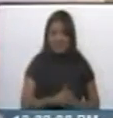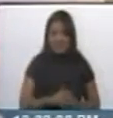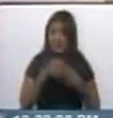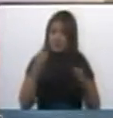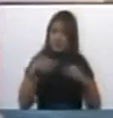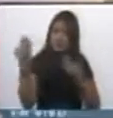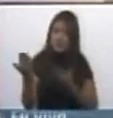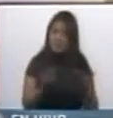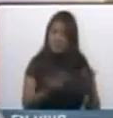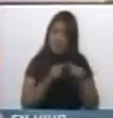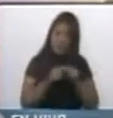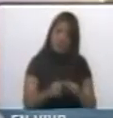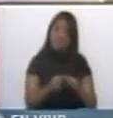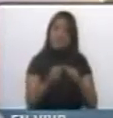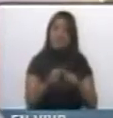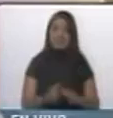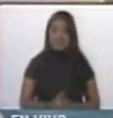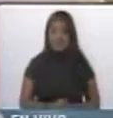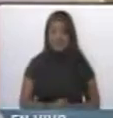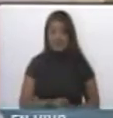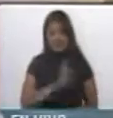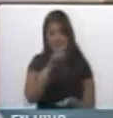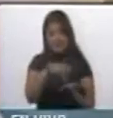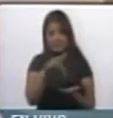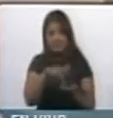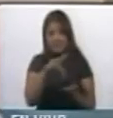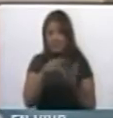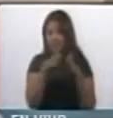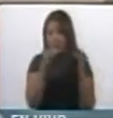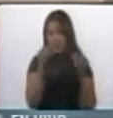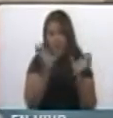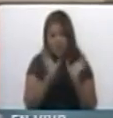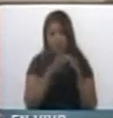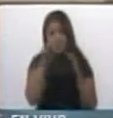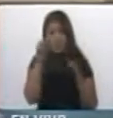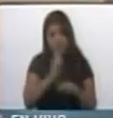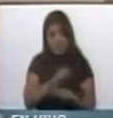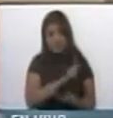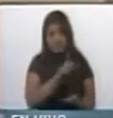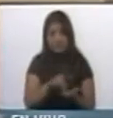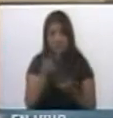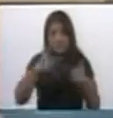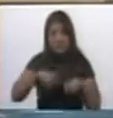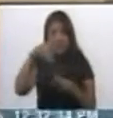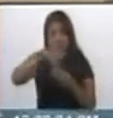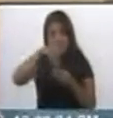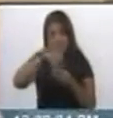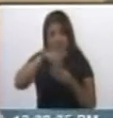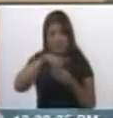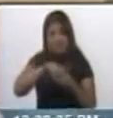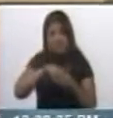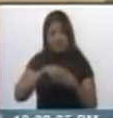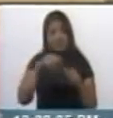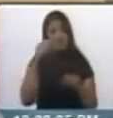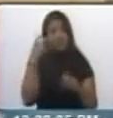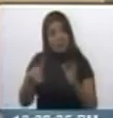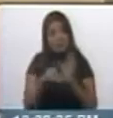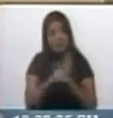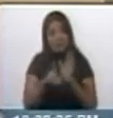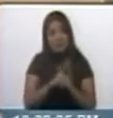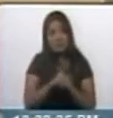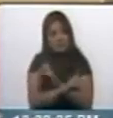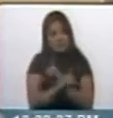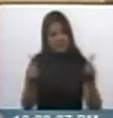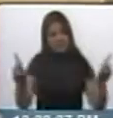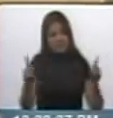hacía, continúan la participación de todos los sectores a que asistan a sus centros de votación para que ejerzan su derecho democrático.